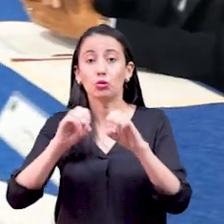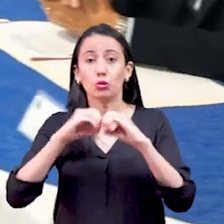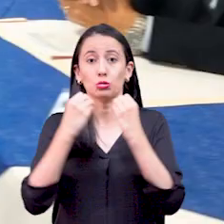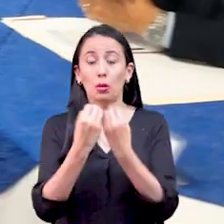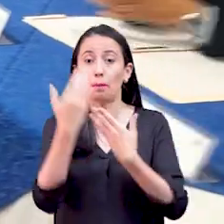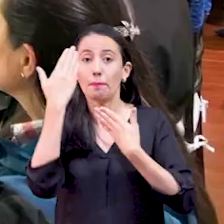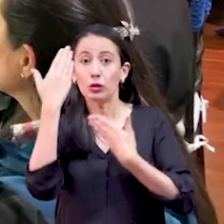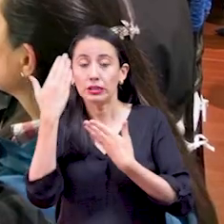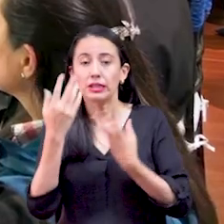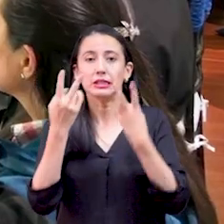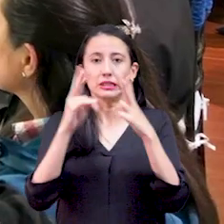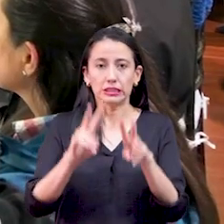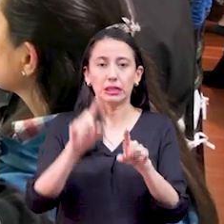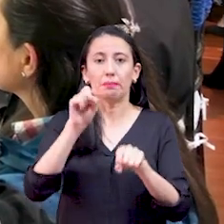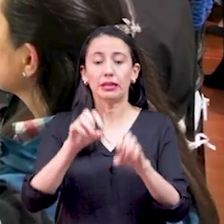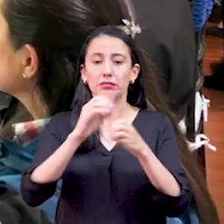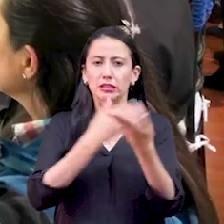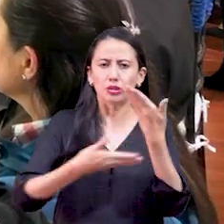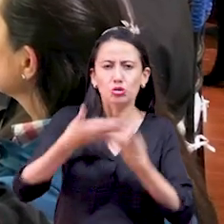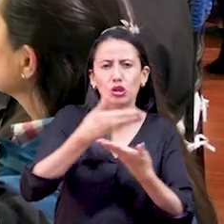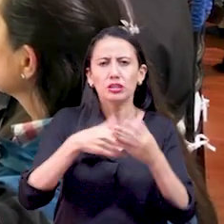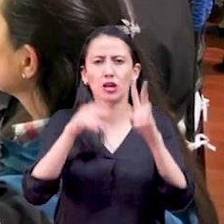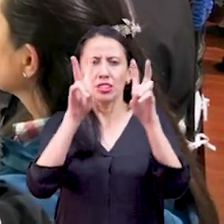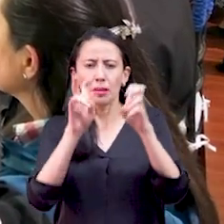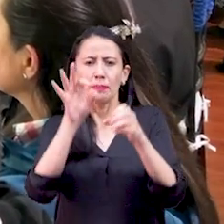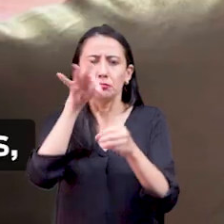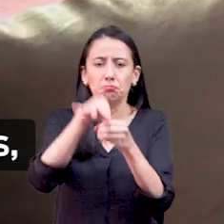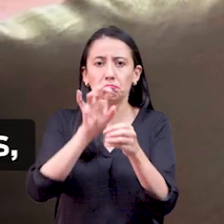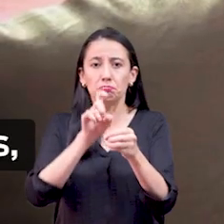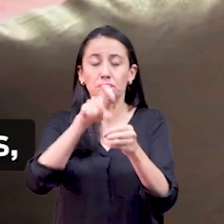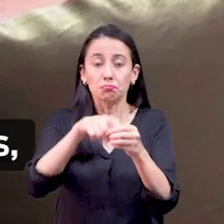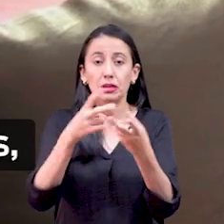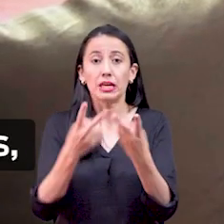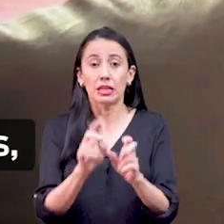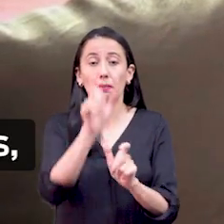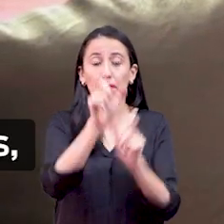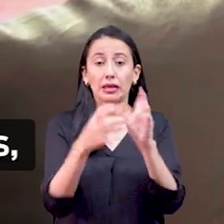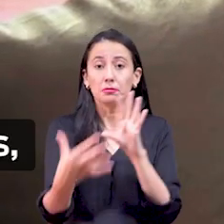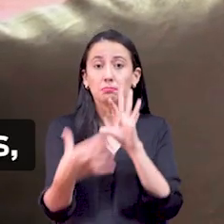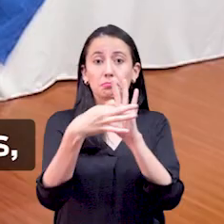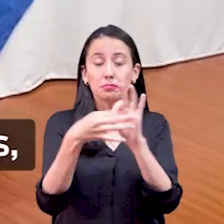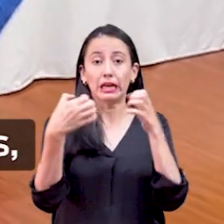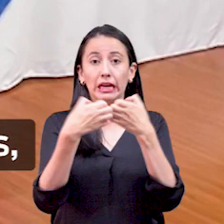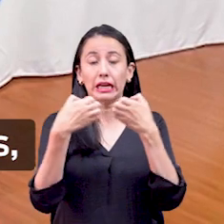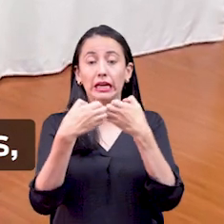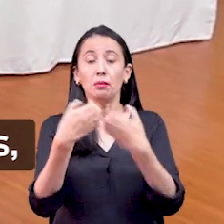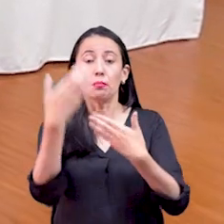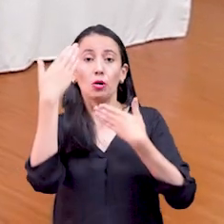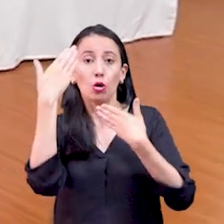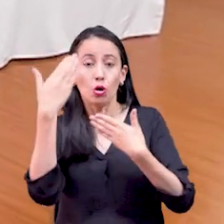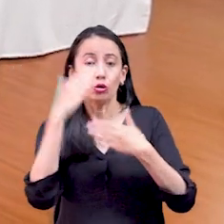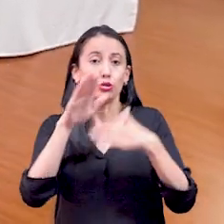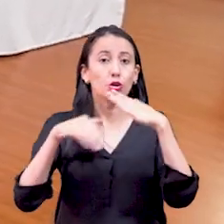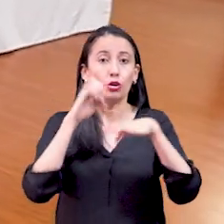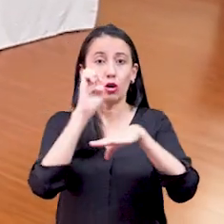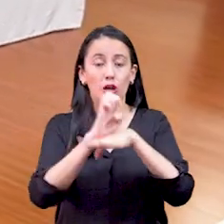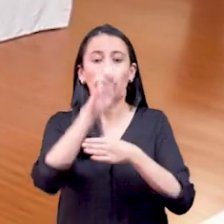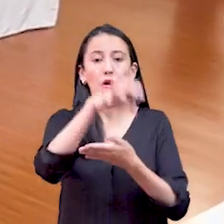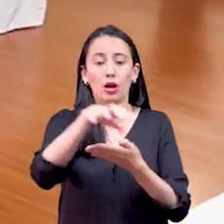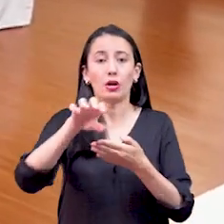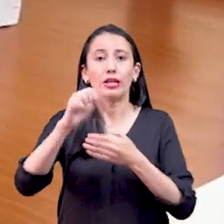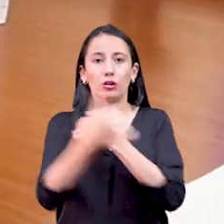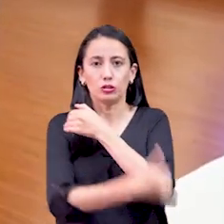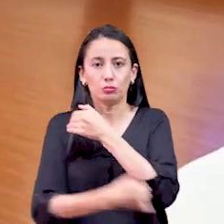organizaciones políticas, para socializar temas sobre el registro electoral e inscripción de alianzas y candidaturas nacionales, locales y del